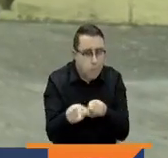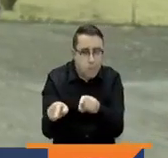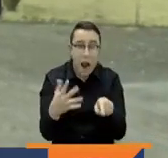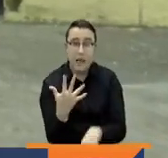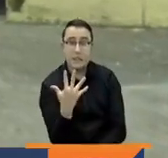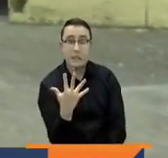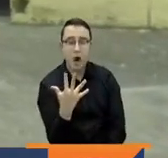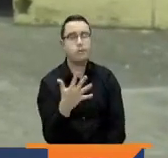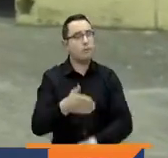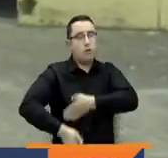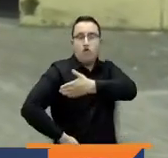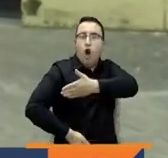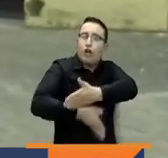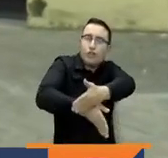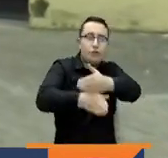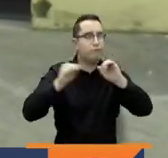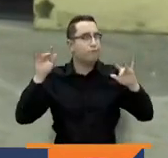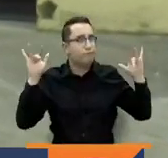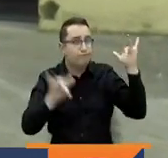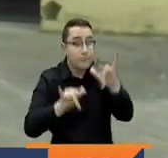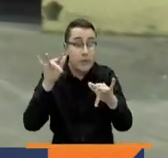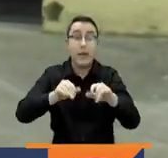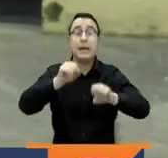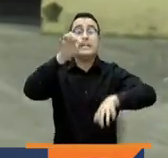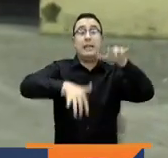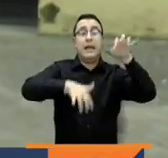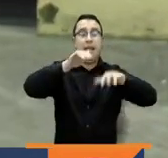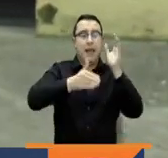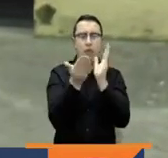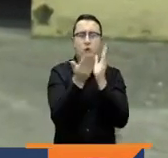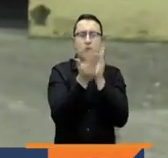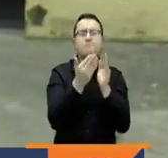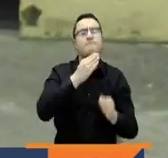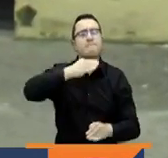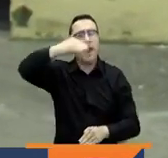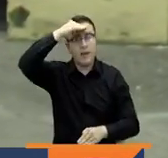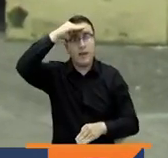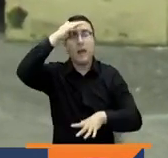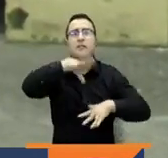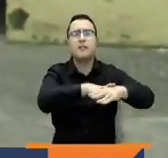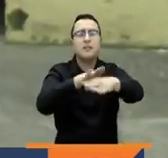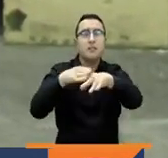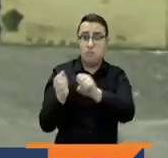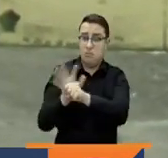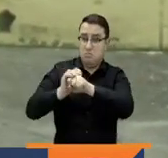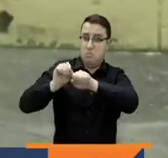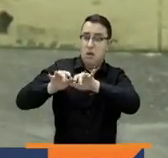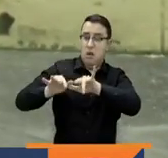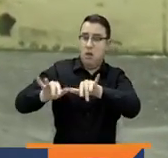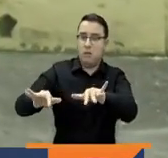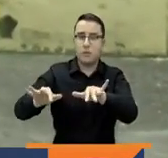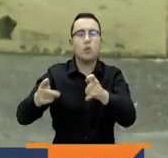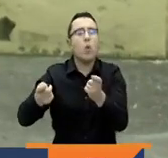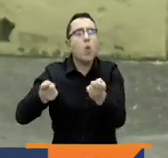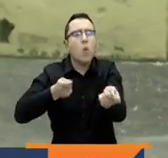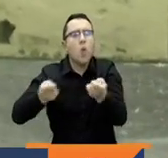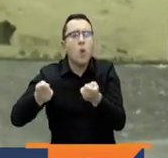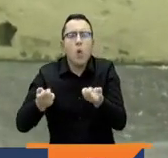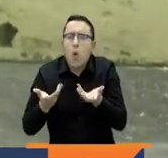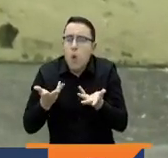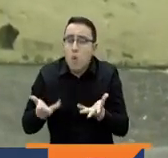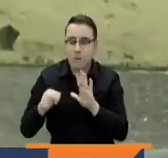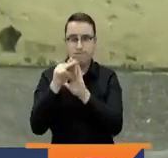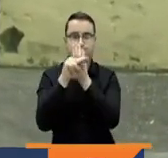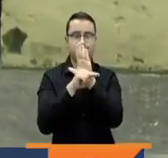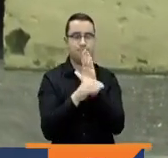desde la Secretaría de Educación de Medellín también se advierte que todos estos focos de contagio se han controlado con las medidas pertinentes. Se han